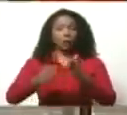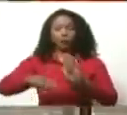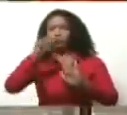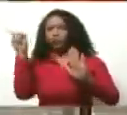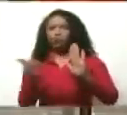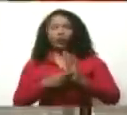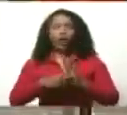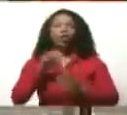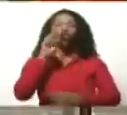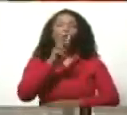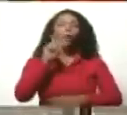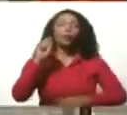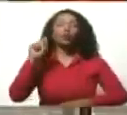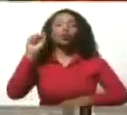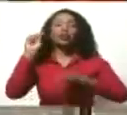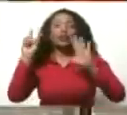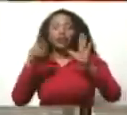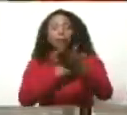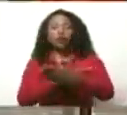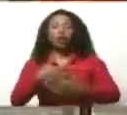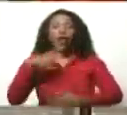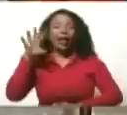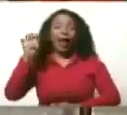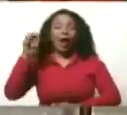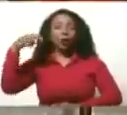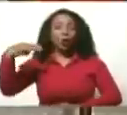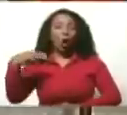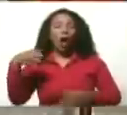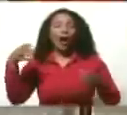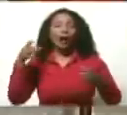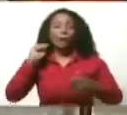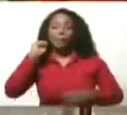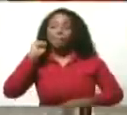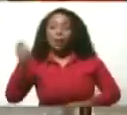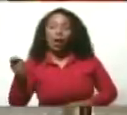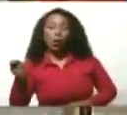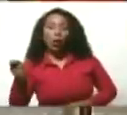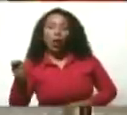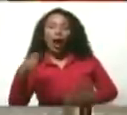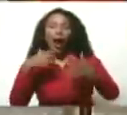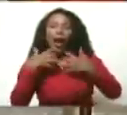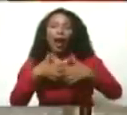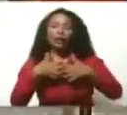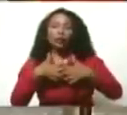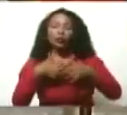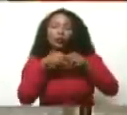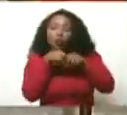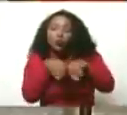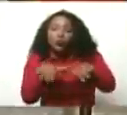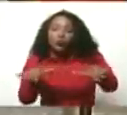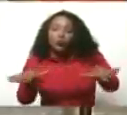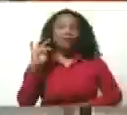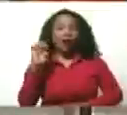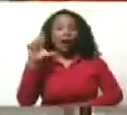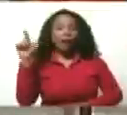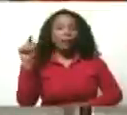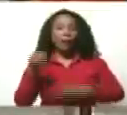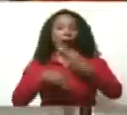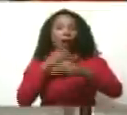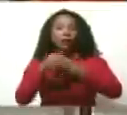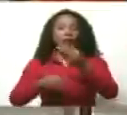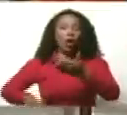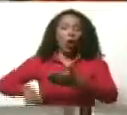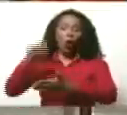de 2.7 millones de euros en comisiones a la estructura criminal liderada por Diego Sansó. En